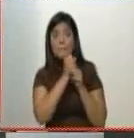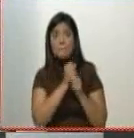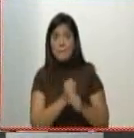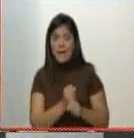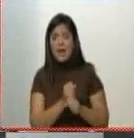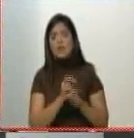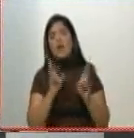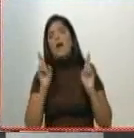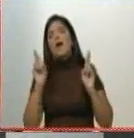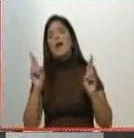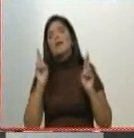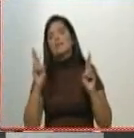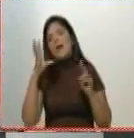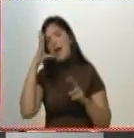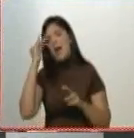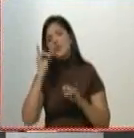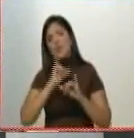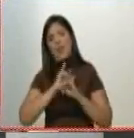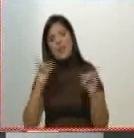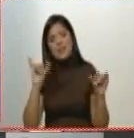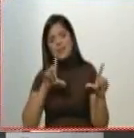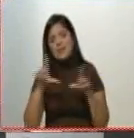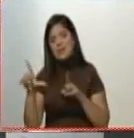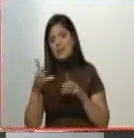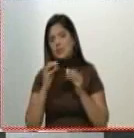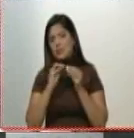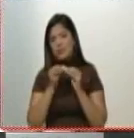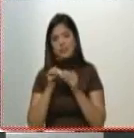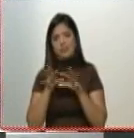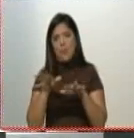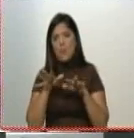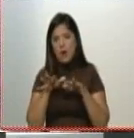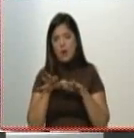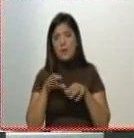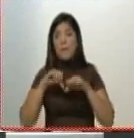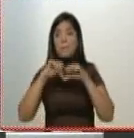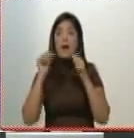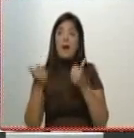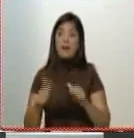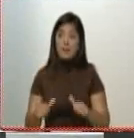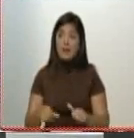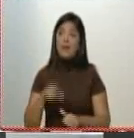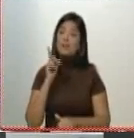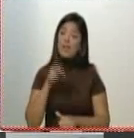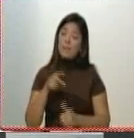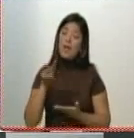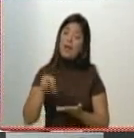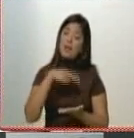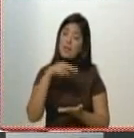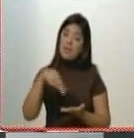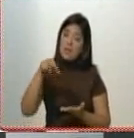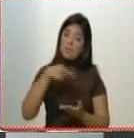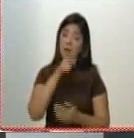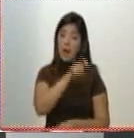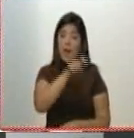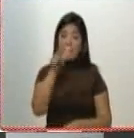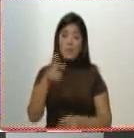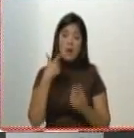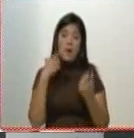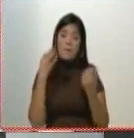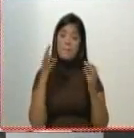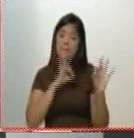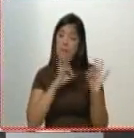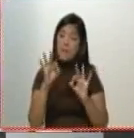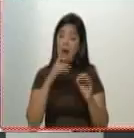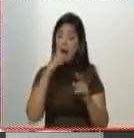Dios el gimnasio está concluido para nuestra selección nacional de artística y también la de rítmica. Los muchachos se están preparando con mira al